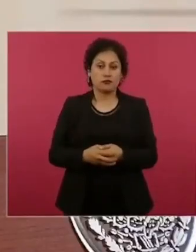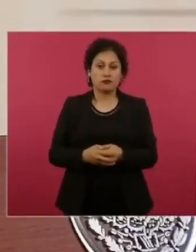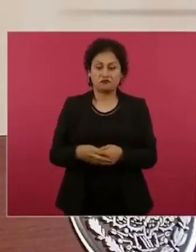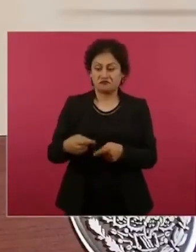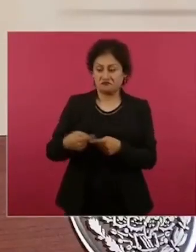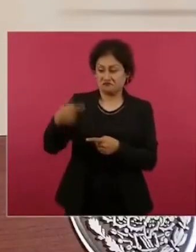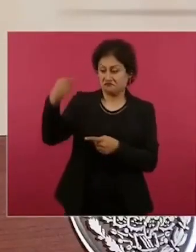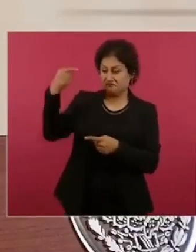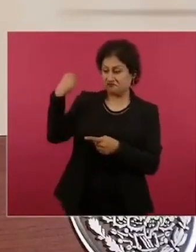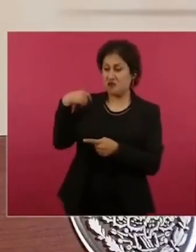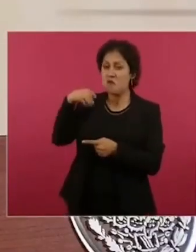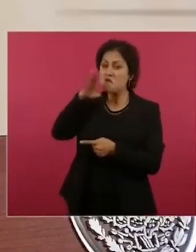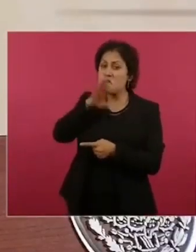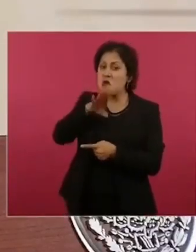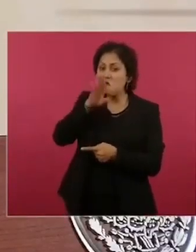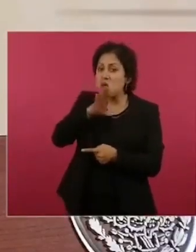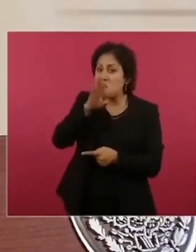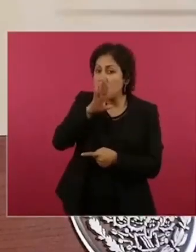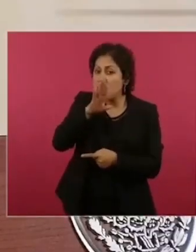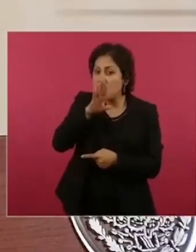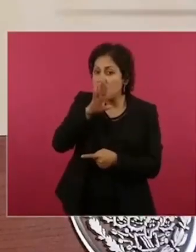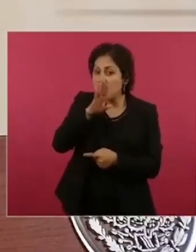ahora el pueblo colombiano